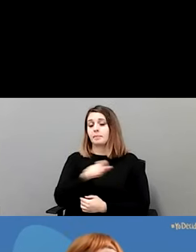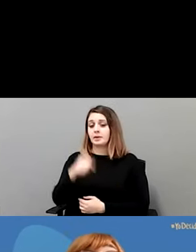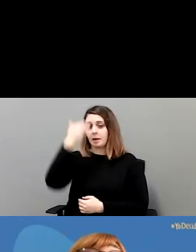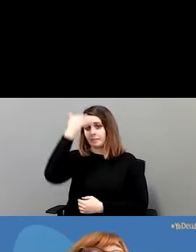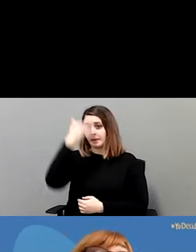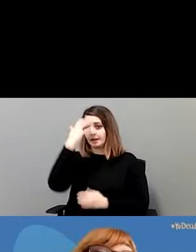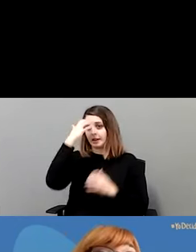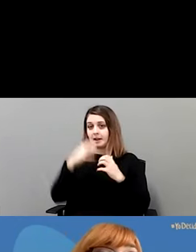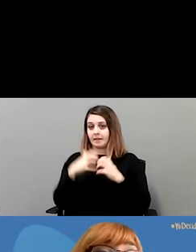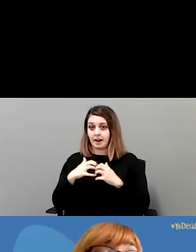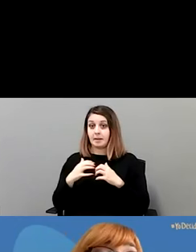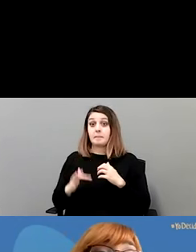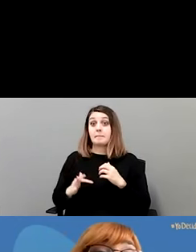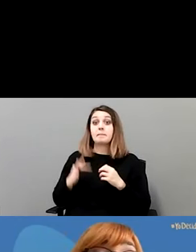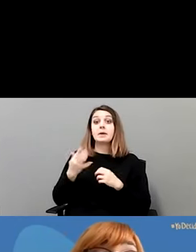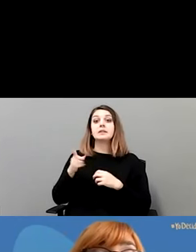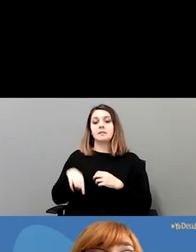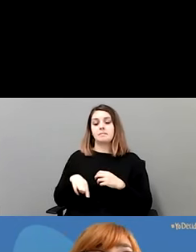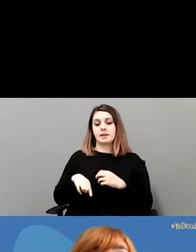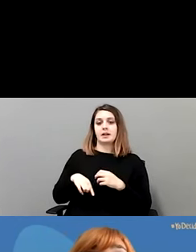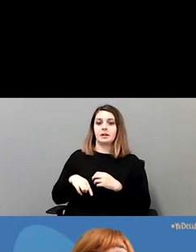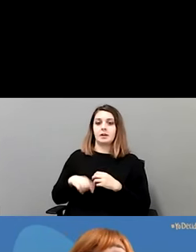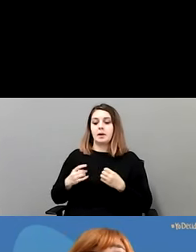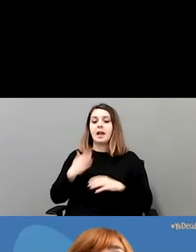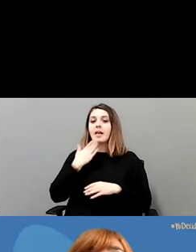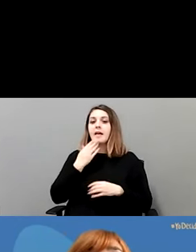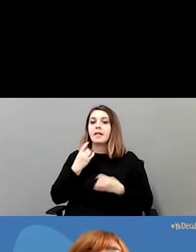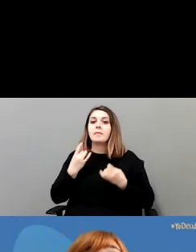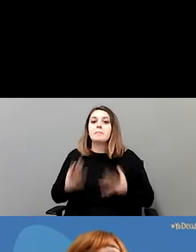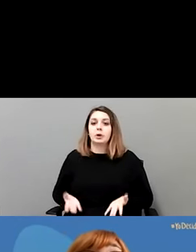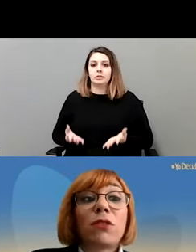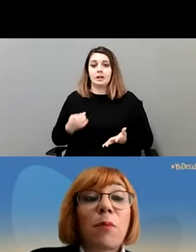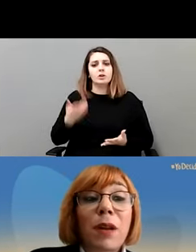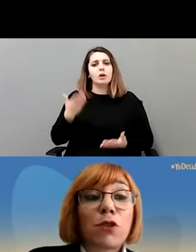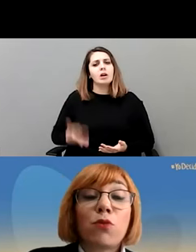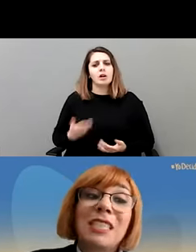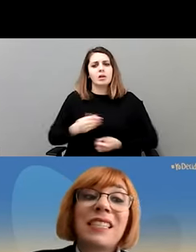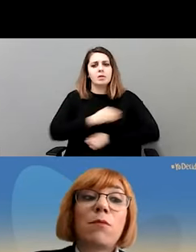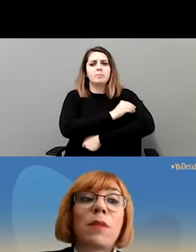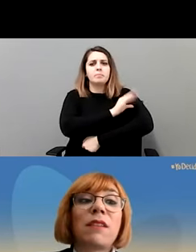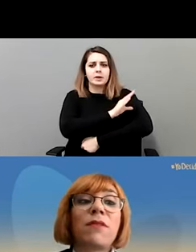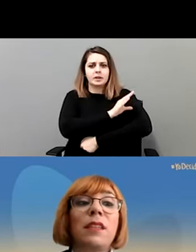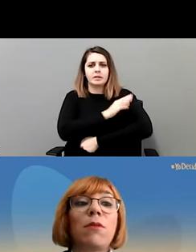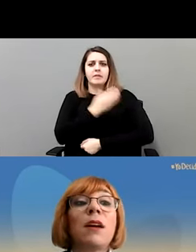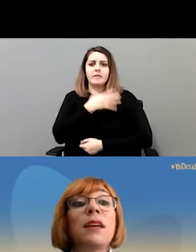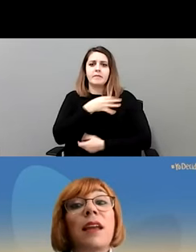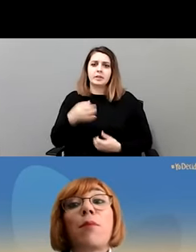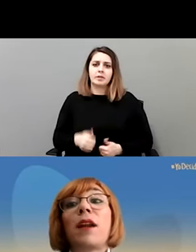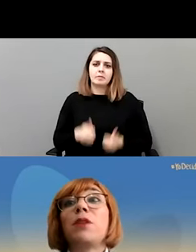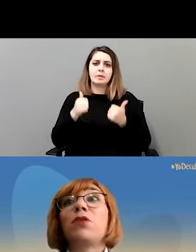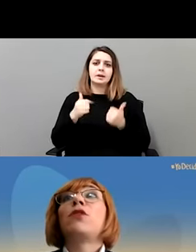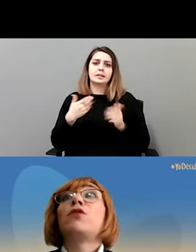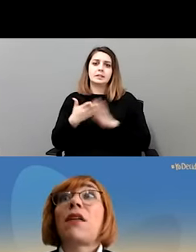parálisis cerebral y además hacerlo desde temprana edad, algo que es muy importante. El empoderamiento temprano es muchísimo más efectivo